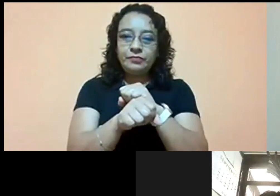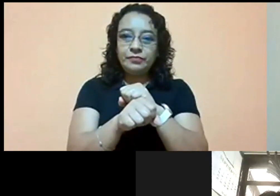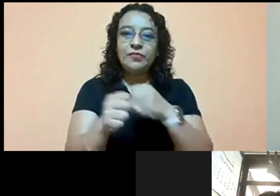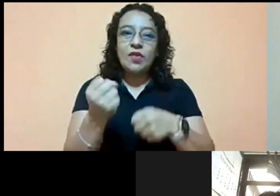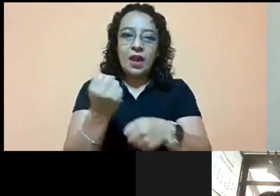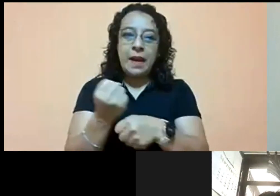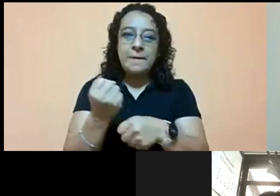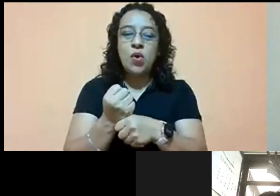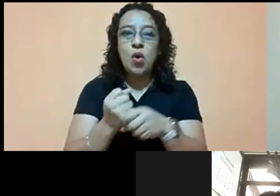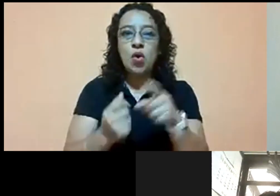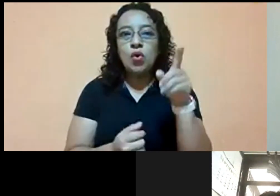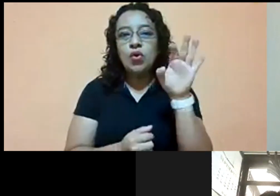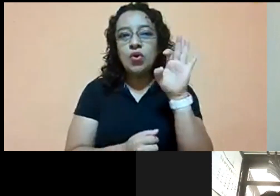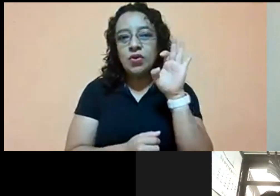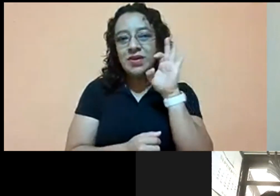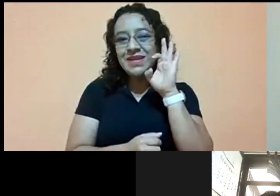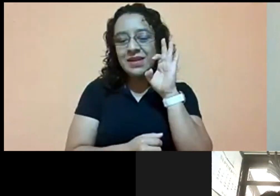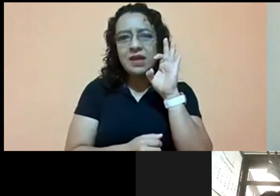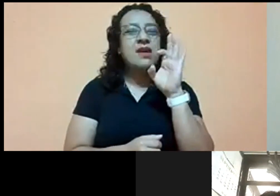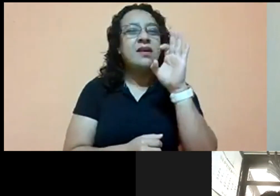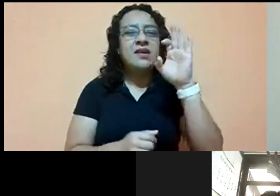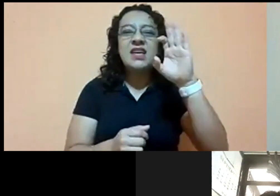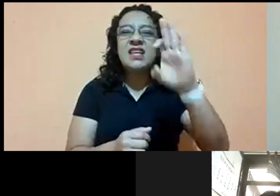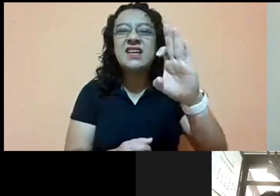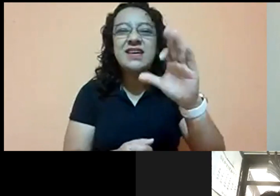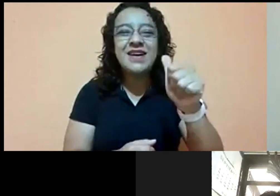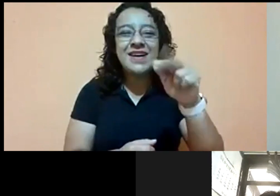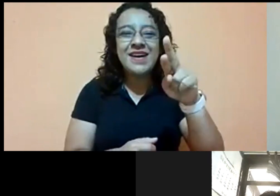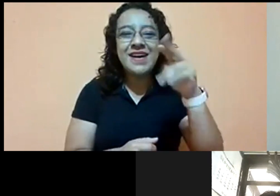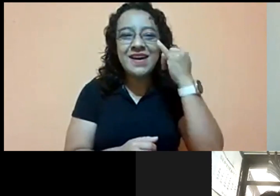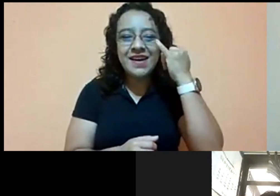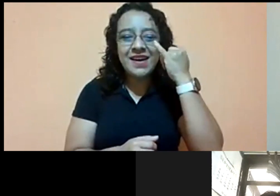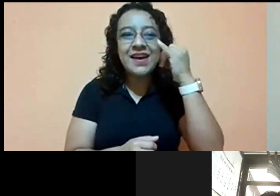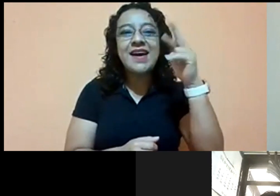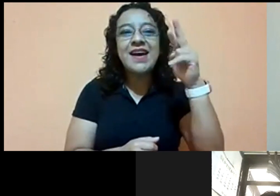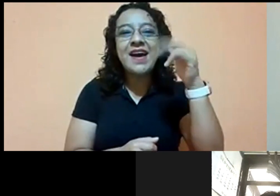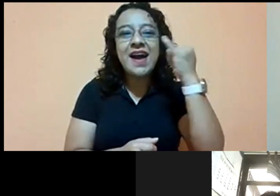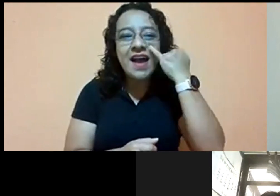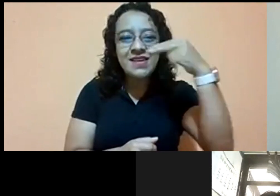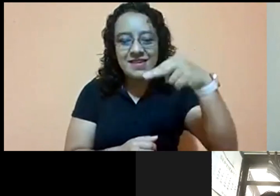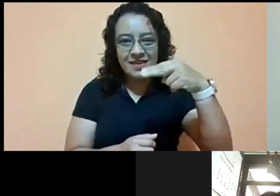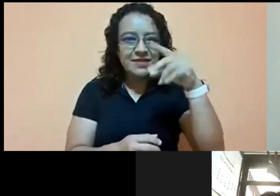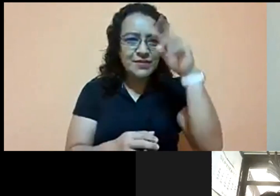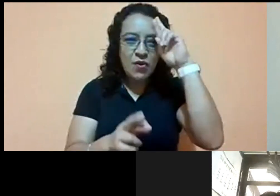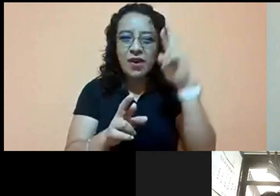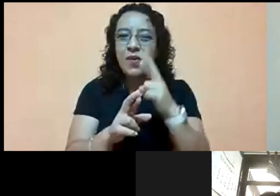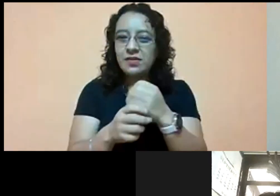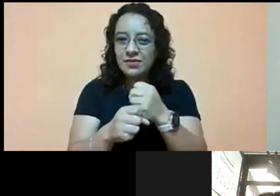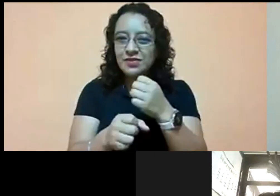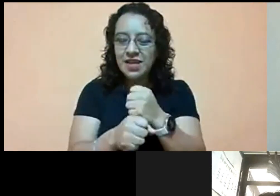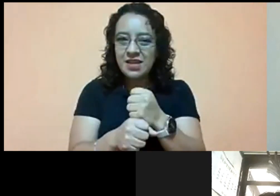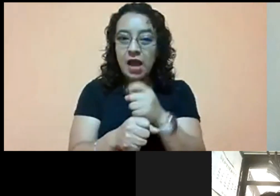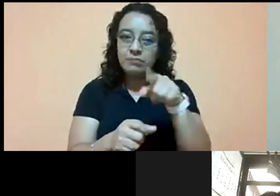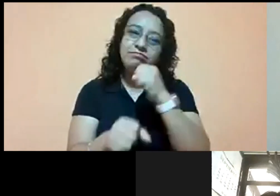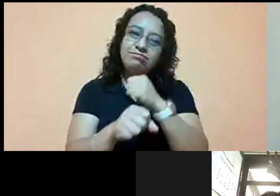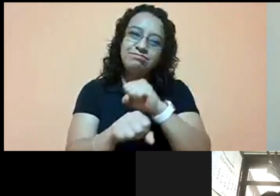Karin Arroyo, que también trabajó mucho tiempo en la escuela Elisa Molina, y sabemos de que ahora